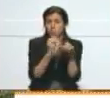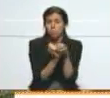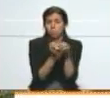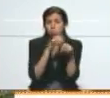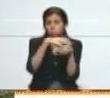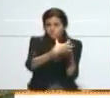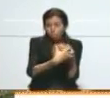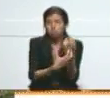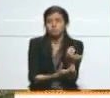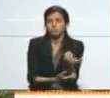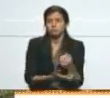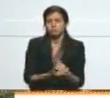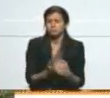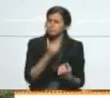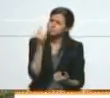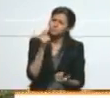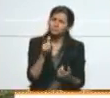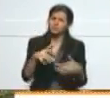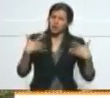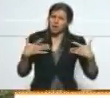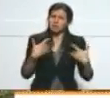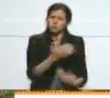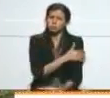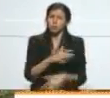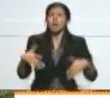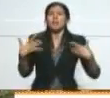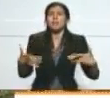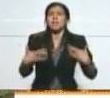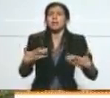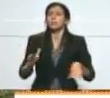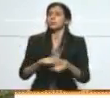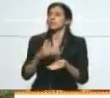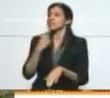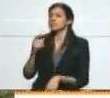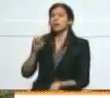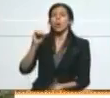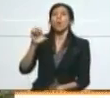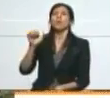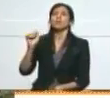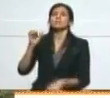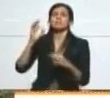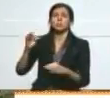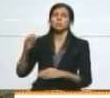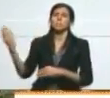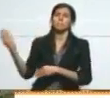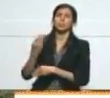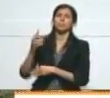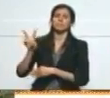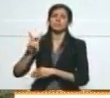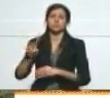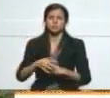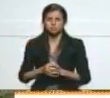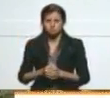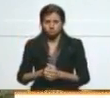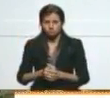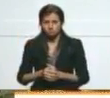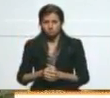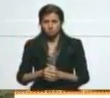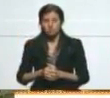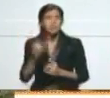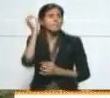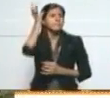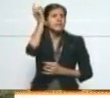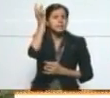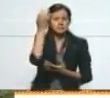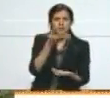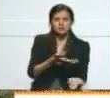ellos están alegres cada vez que ocurre un muerto aquí porque dicen que en la OEA nos van a sancionar. Y se lo inventan. Hoy dijeron